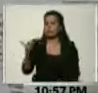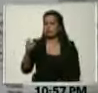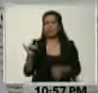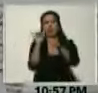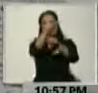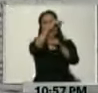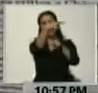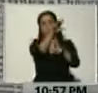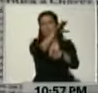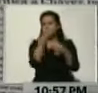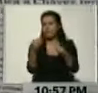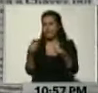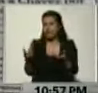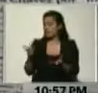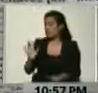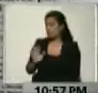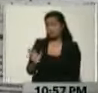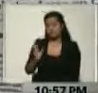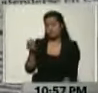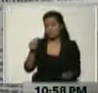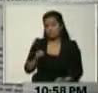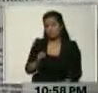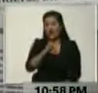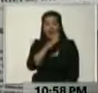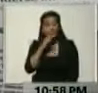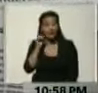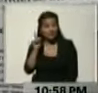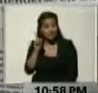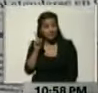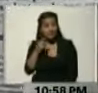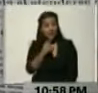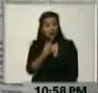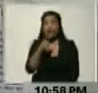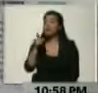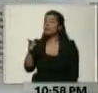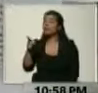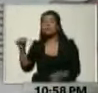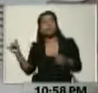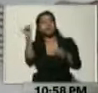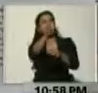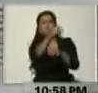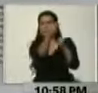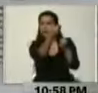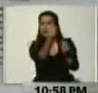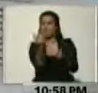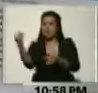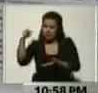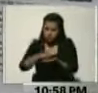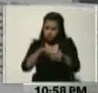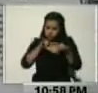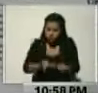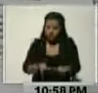Capriles cuestiona viaje de Chávez a Cuba. Uno debe atenderse en el país donde gobierna.